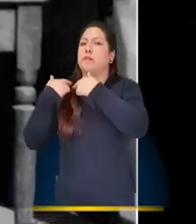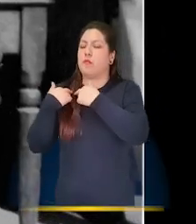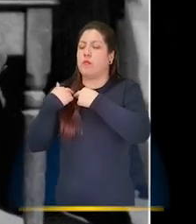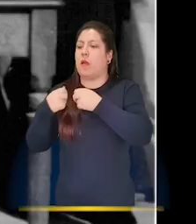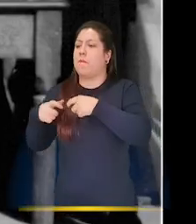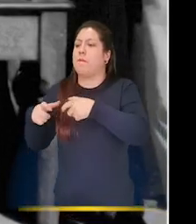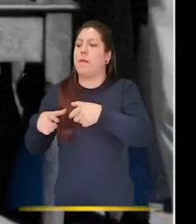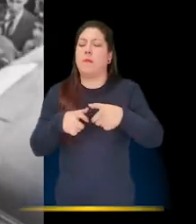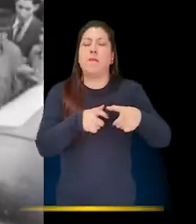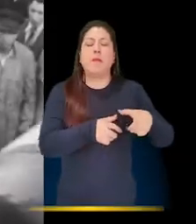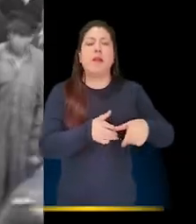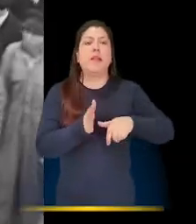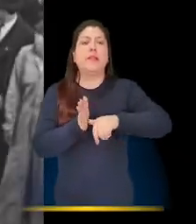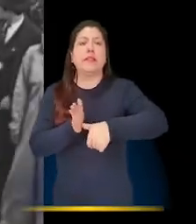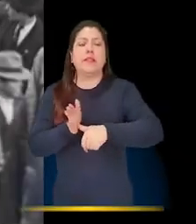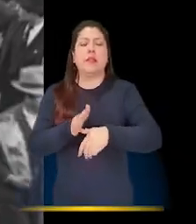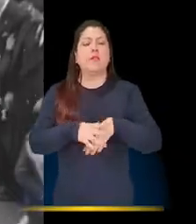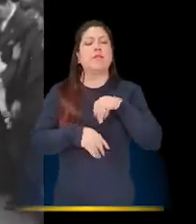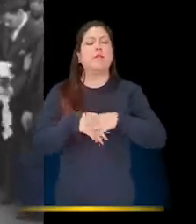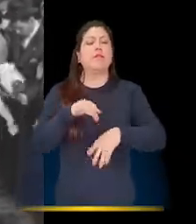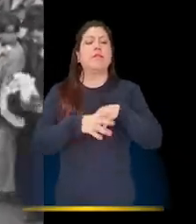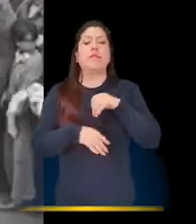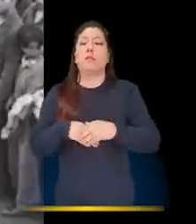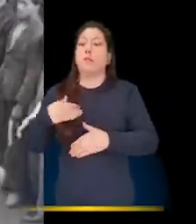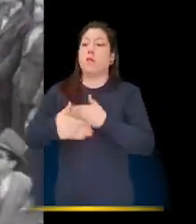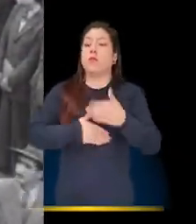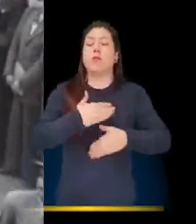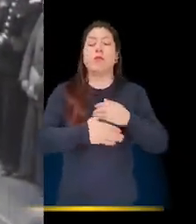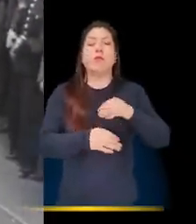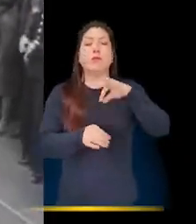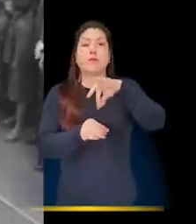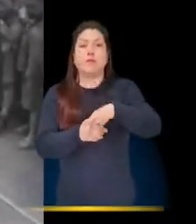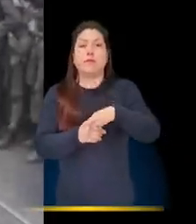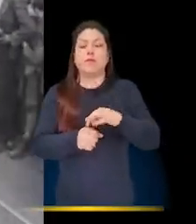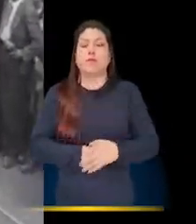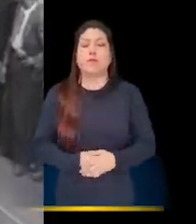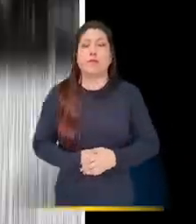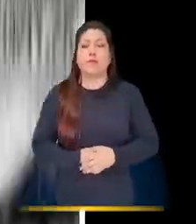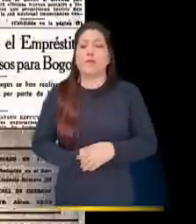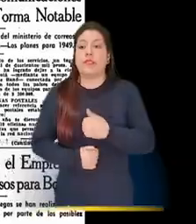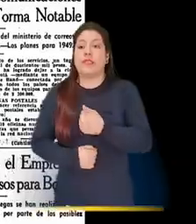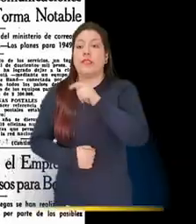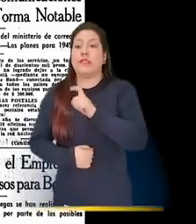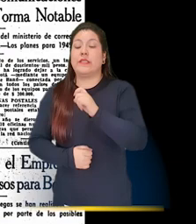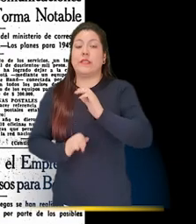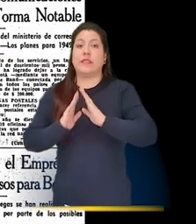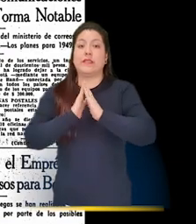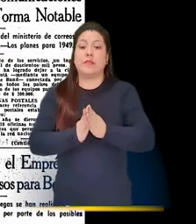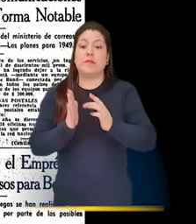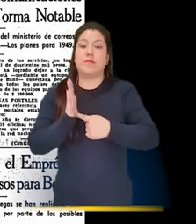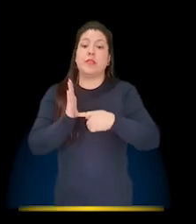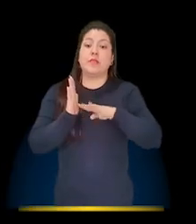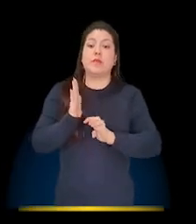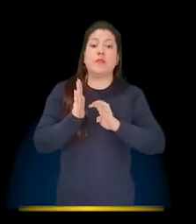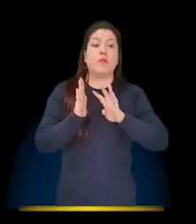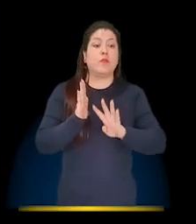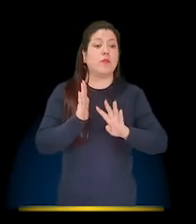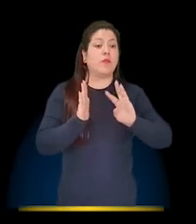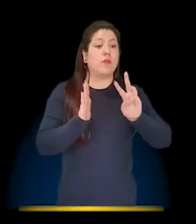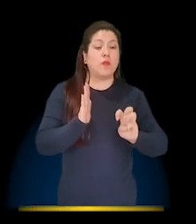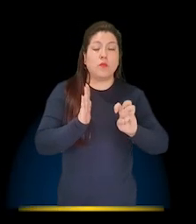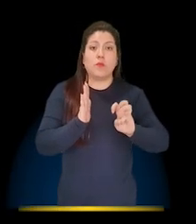de la cedulación y garantizara a su vez la imparcialidad en el proceso electoral. Es así como el 16